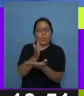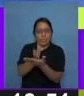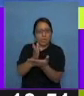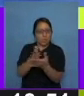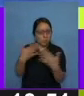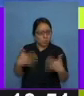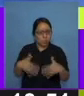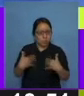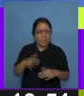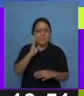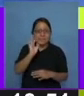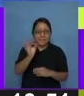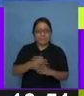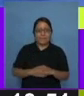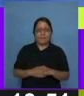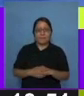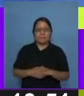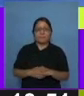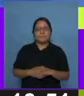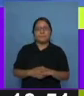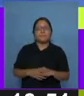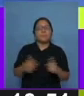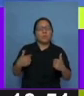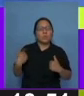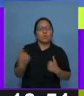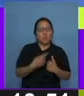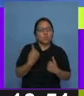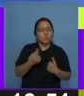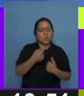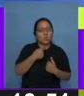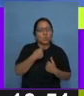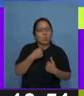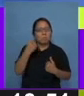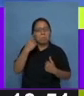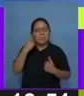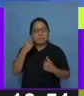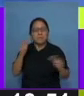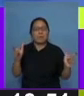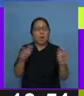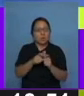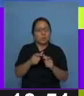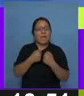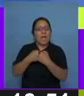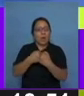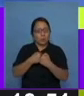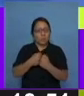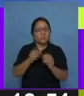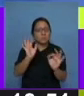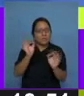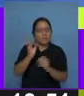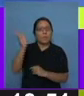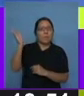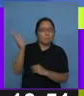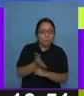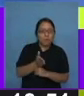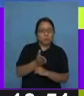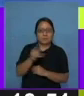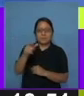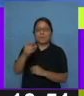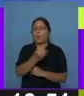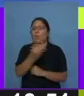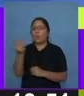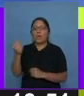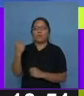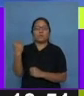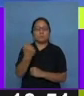ahí creemos a través de una paritaria, creemos que son porcentajes importantes, al poco